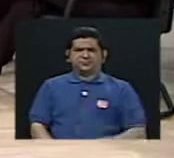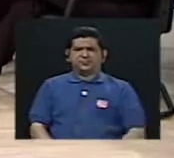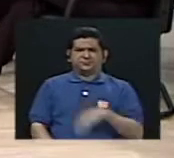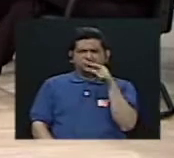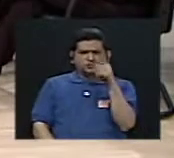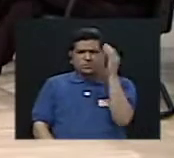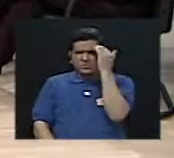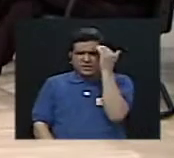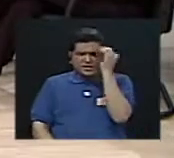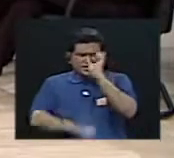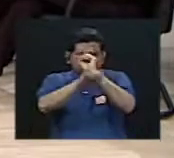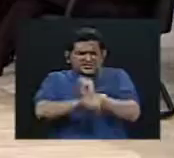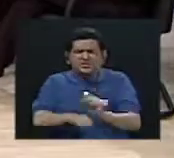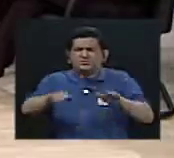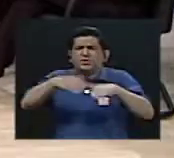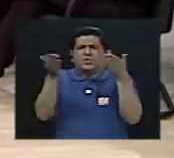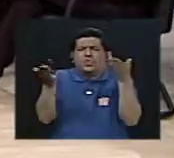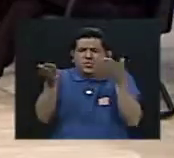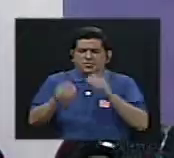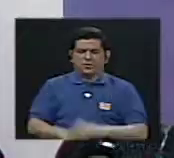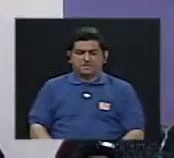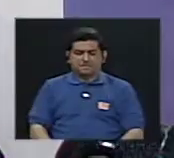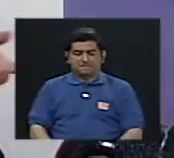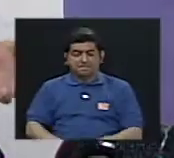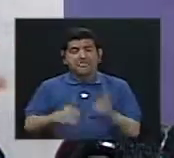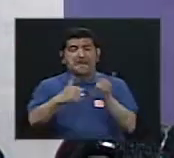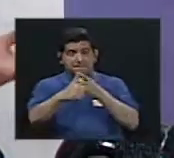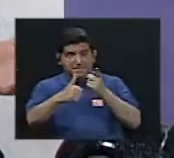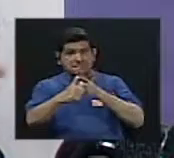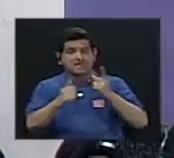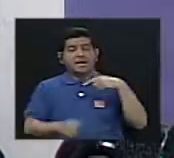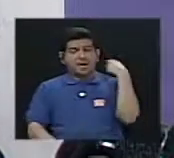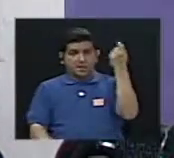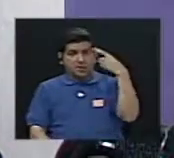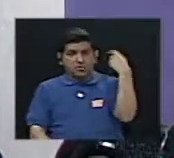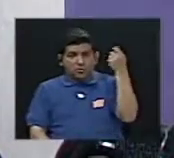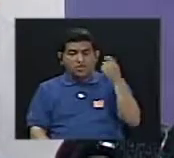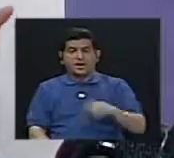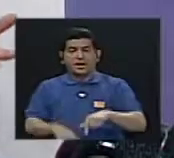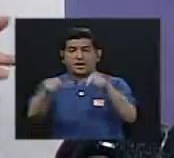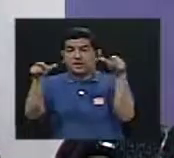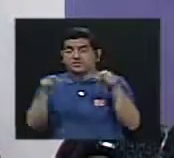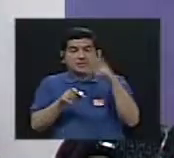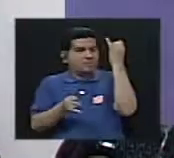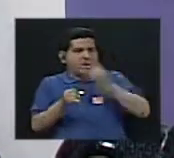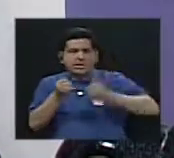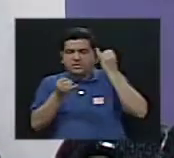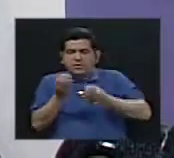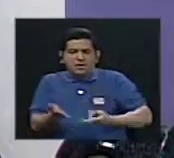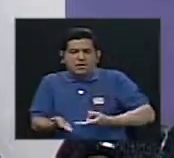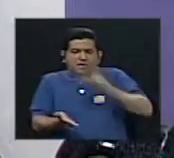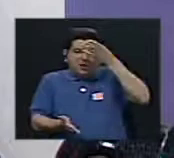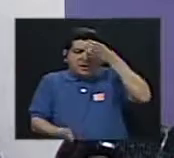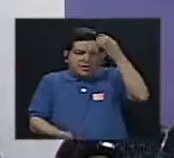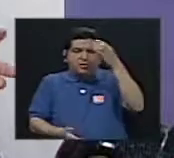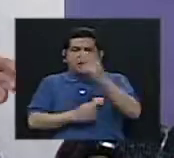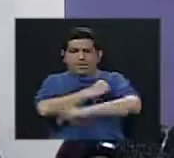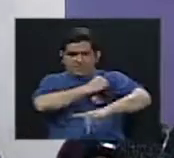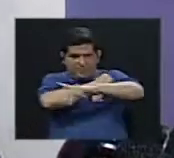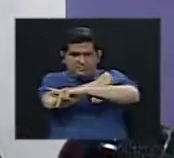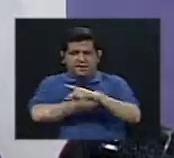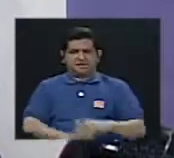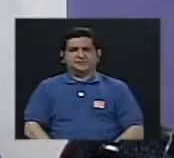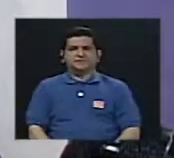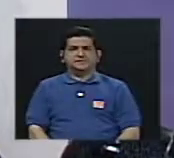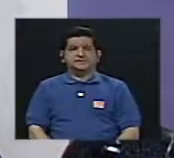con la tradición? Bueno, primero, Guanacaste pareciera ser una fuente interminable de riqueza cultural para el país, porque